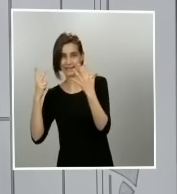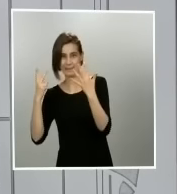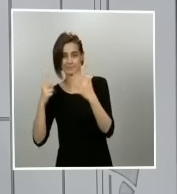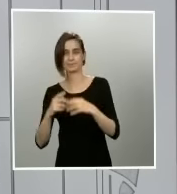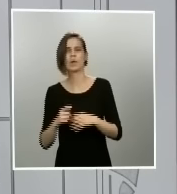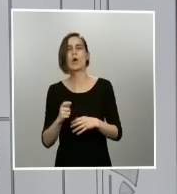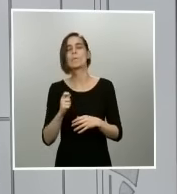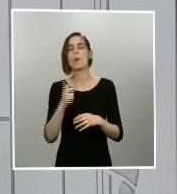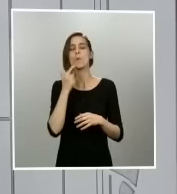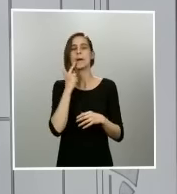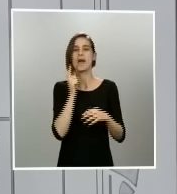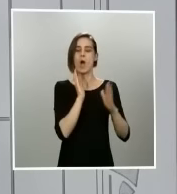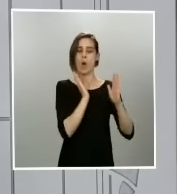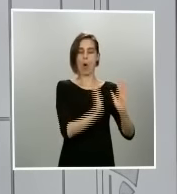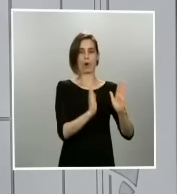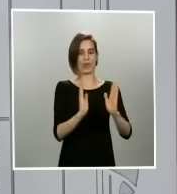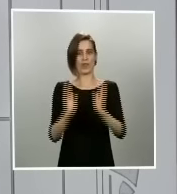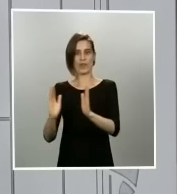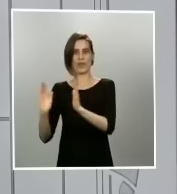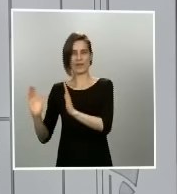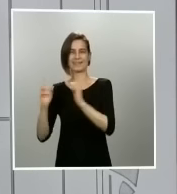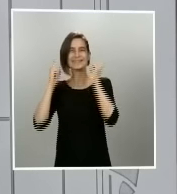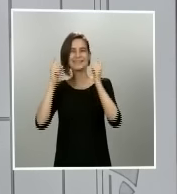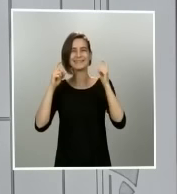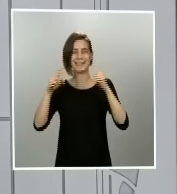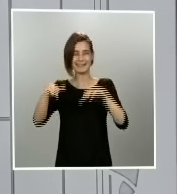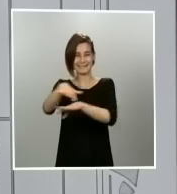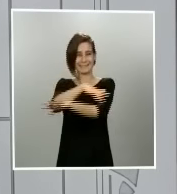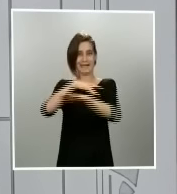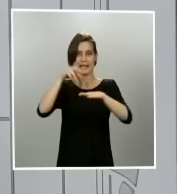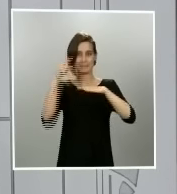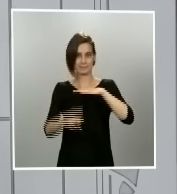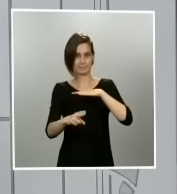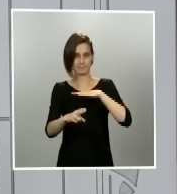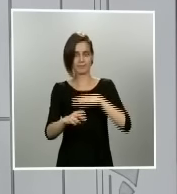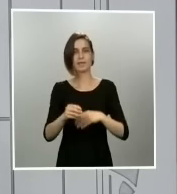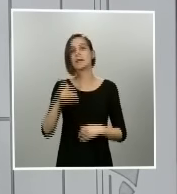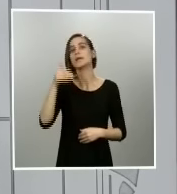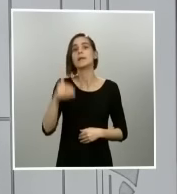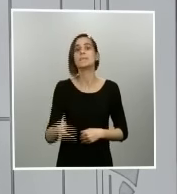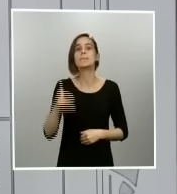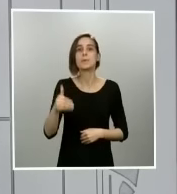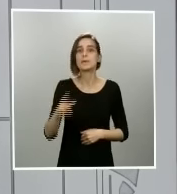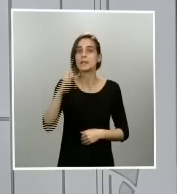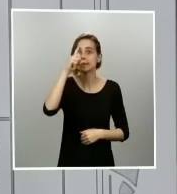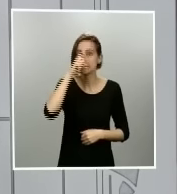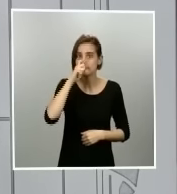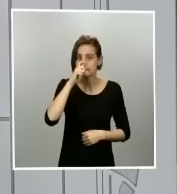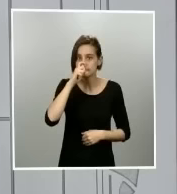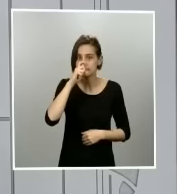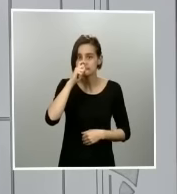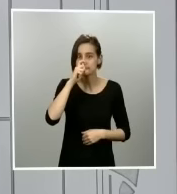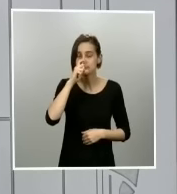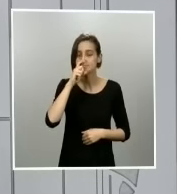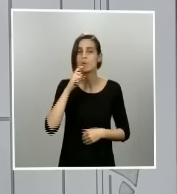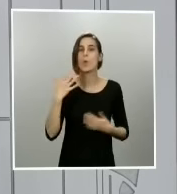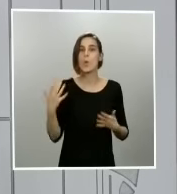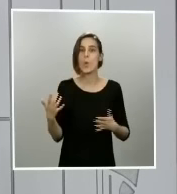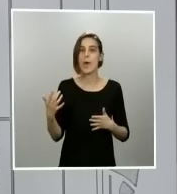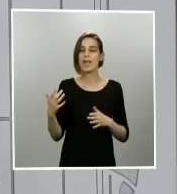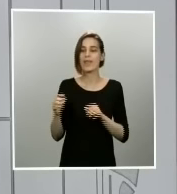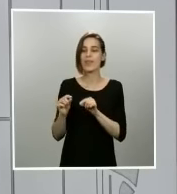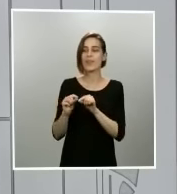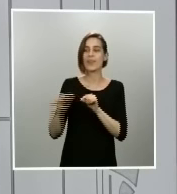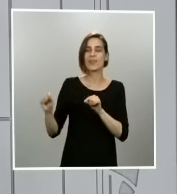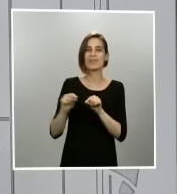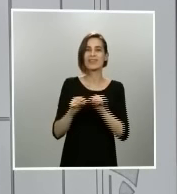Una pesadilla que alemanes, españoles, italianos, parece ser que comienzan ahora a